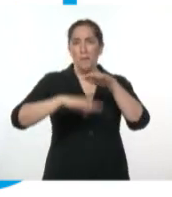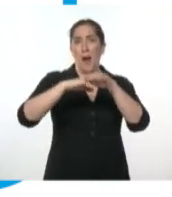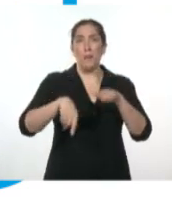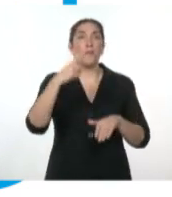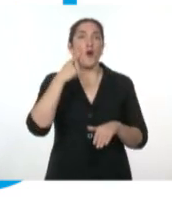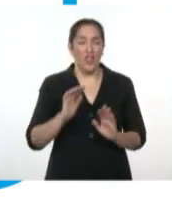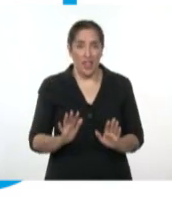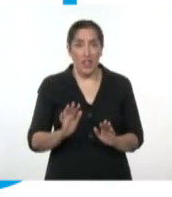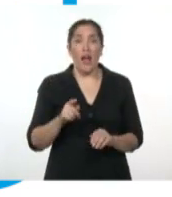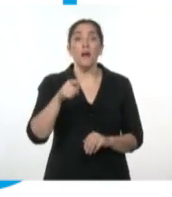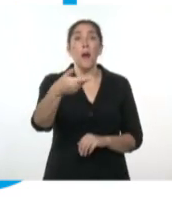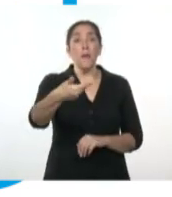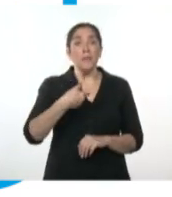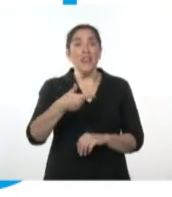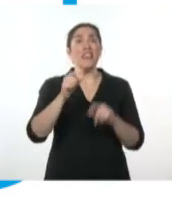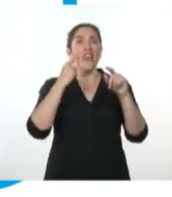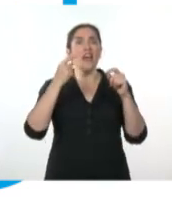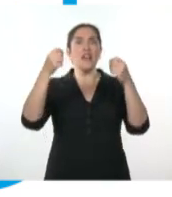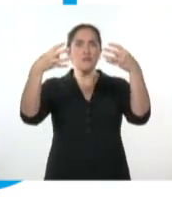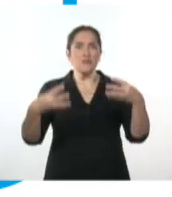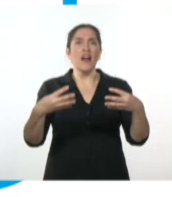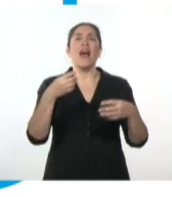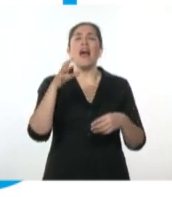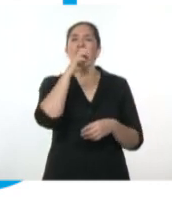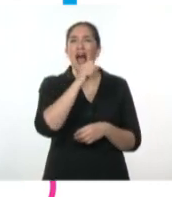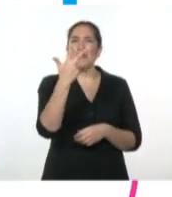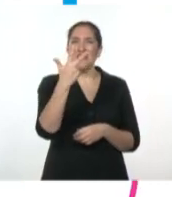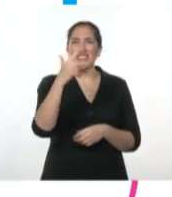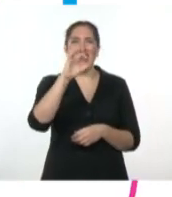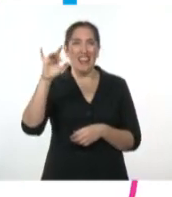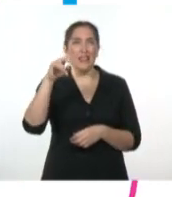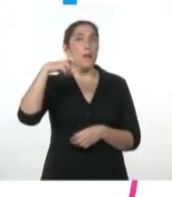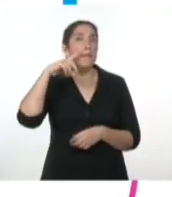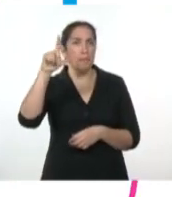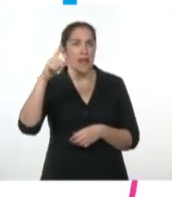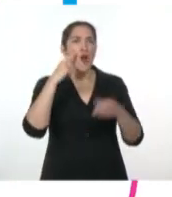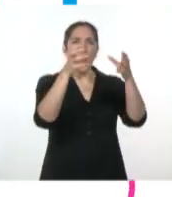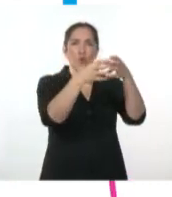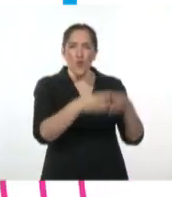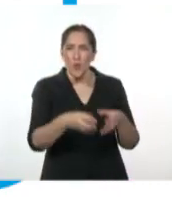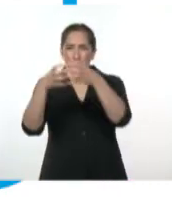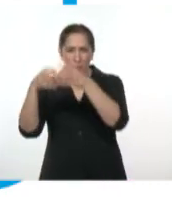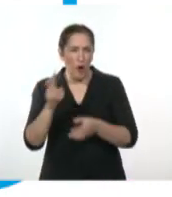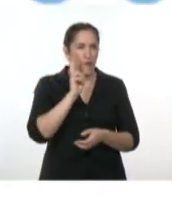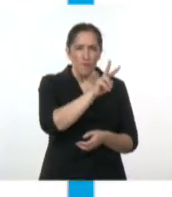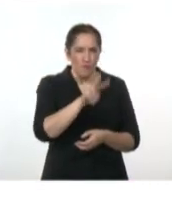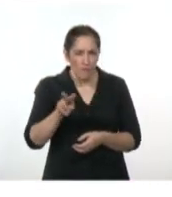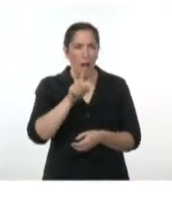el cajero te solicita tu clave PIL de 3 letras, ingresala seleccionando los grupos que contienen esas